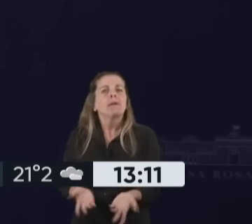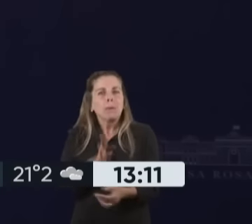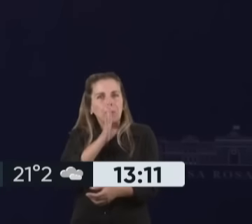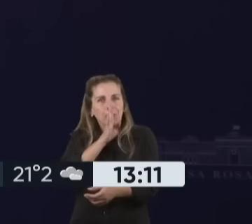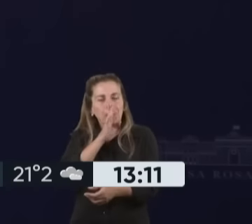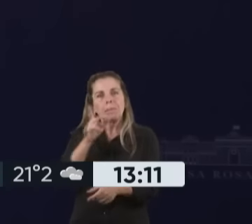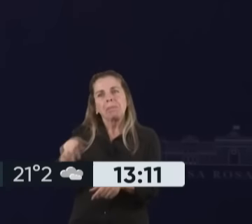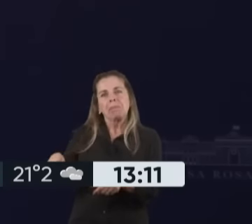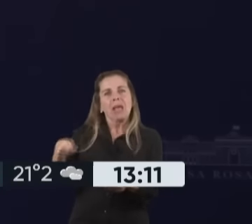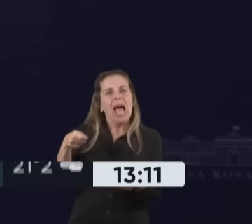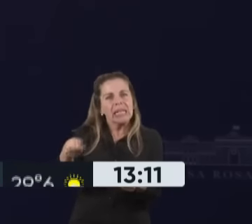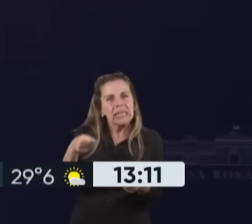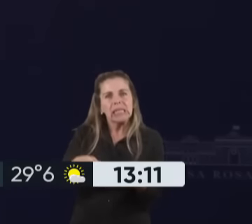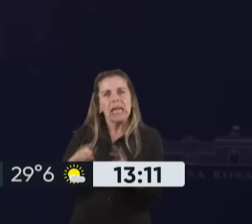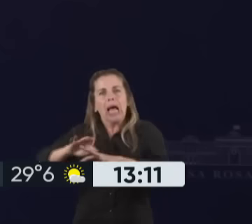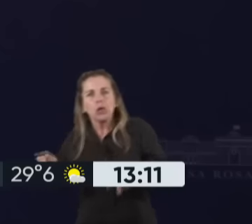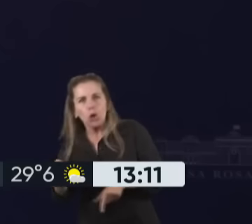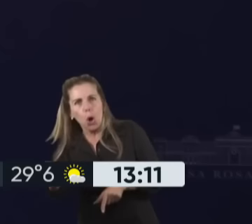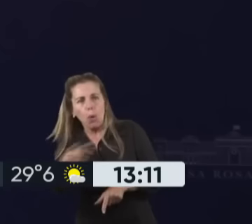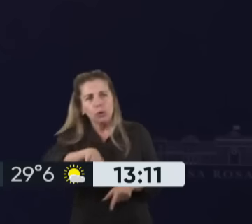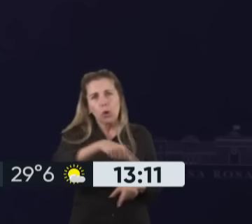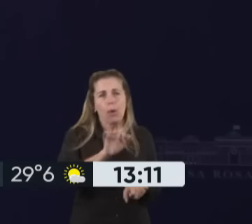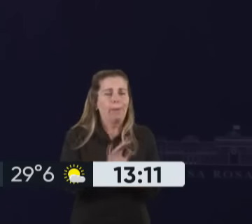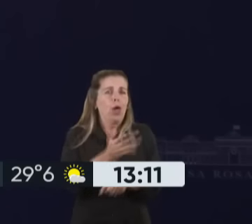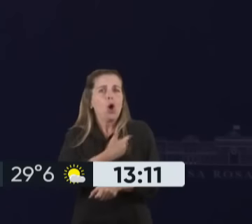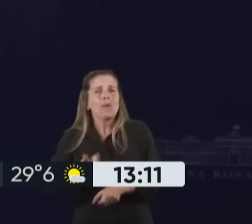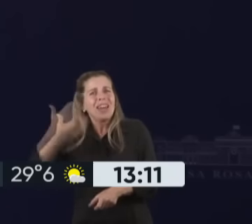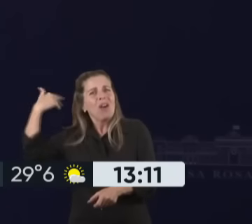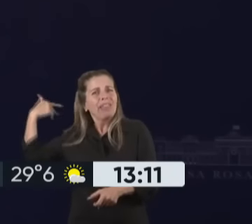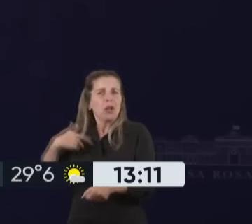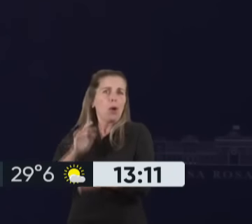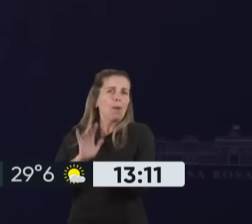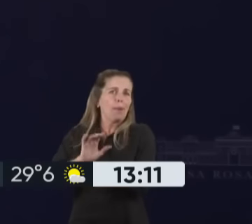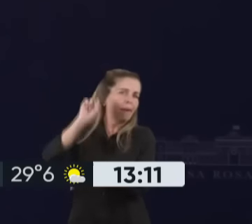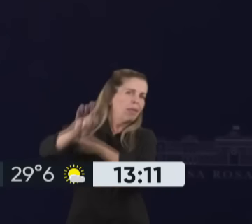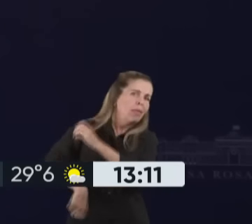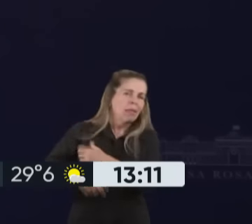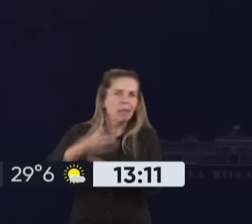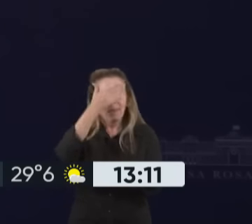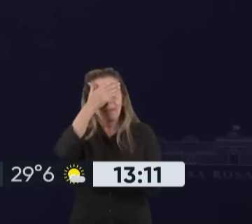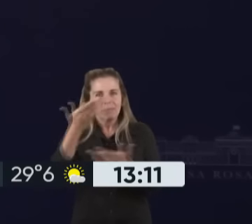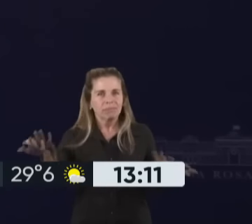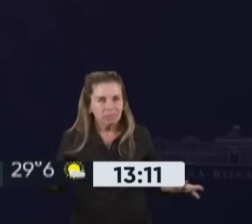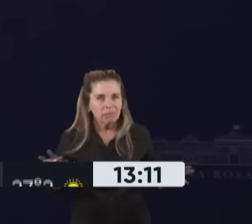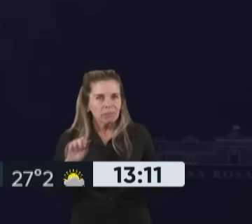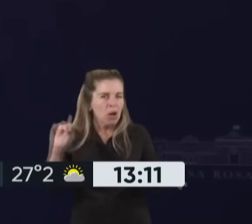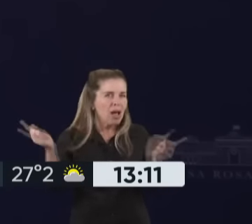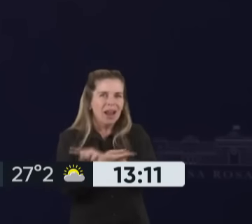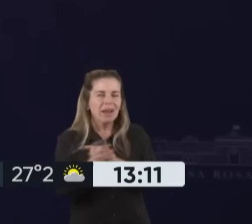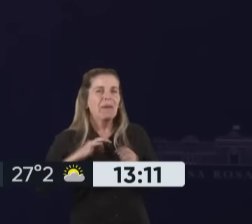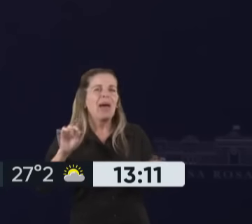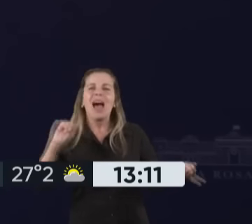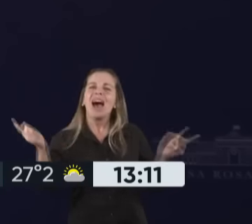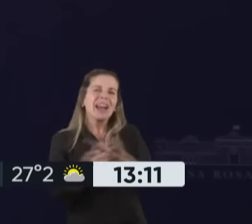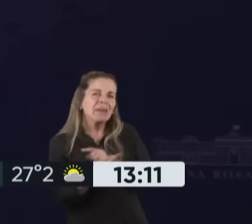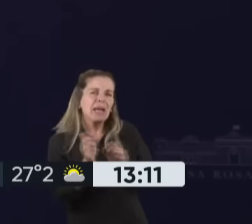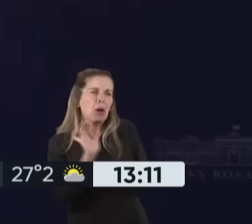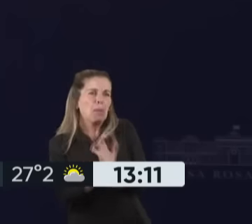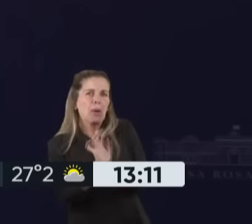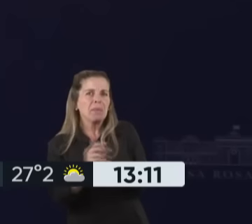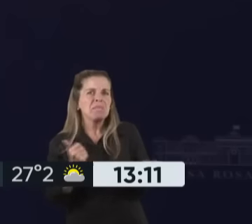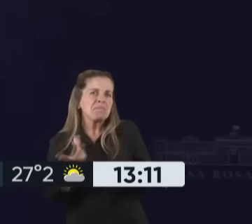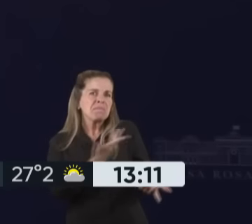a los delincuentes y hacía oídos sordos al reclamo de los ciudadanos. Un mundo del revés, donde el victimario era visto como la víctima y donde